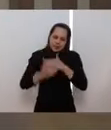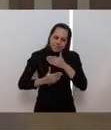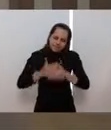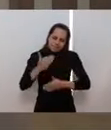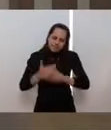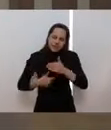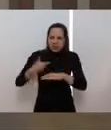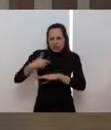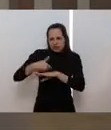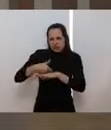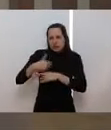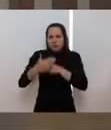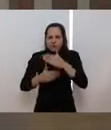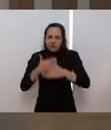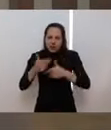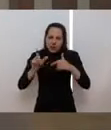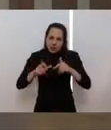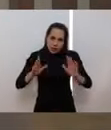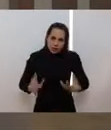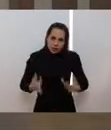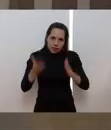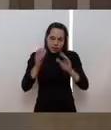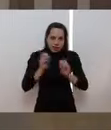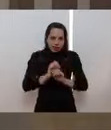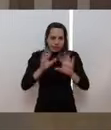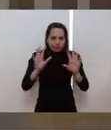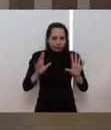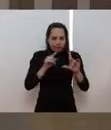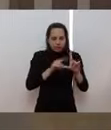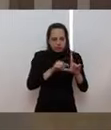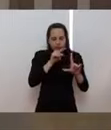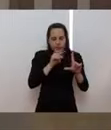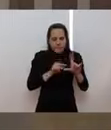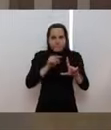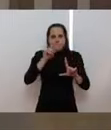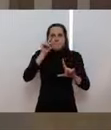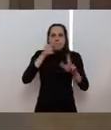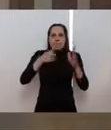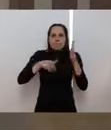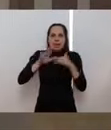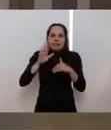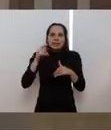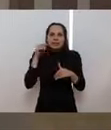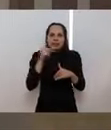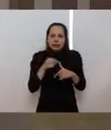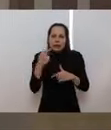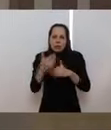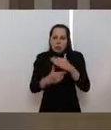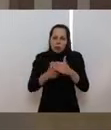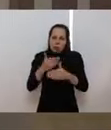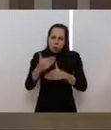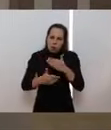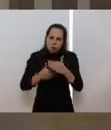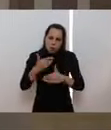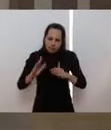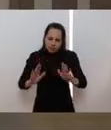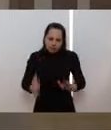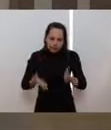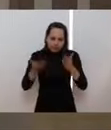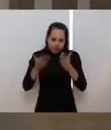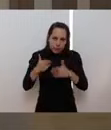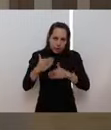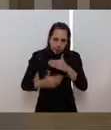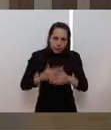y que obviamente en el primer pico tuvimos una restricción mayor hemos ido madurando todos los procesos para